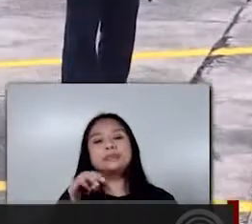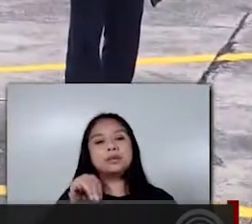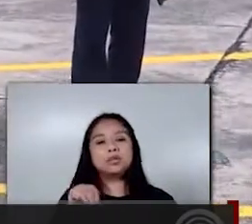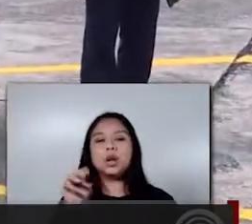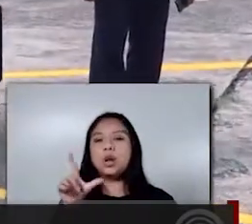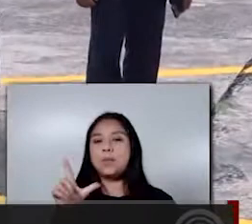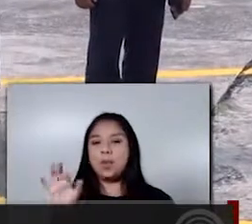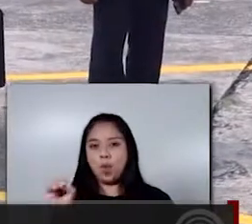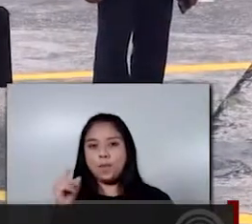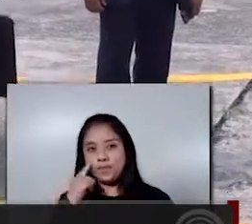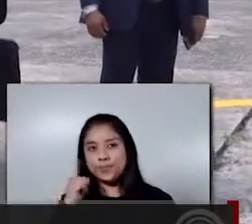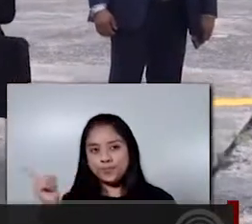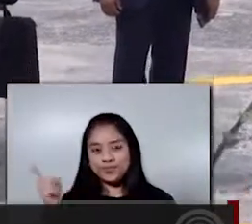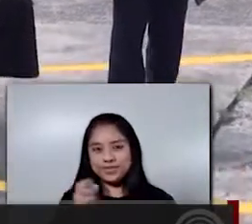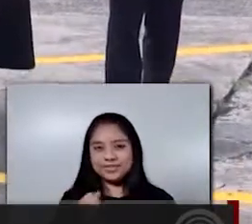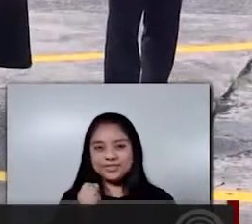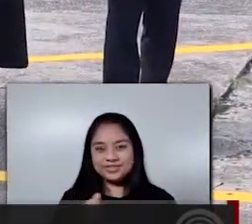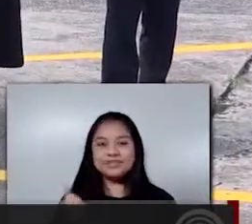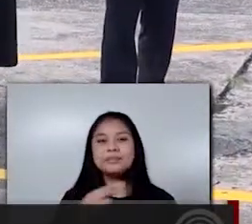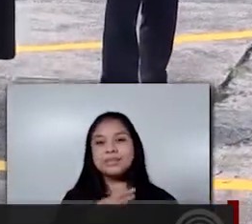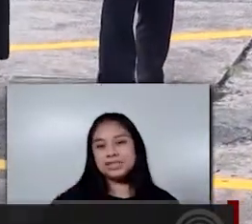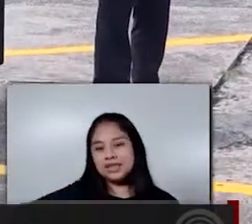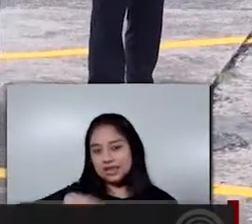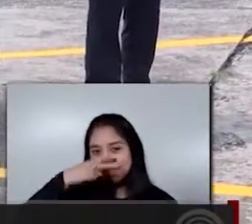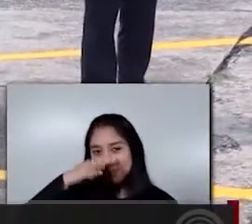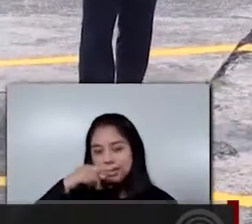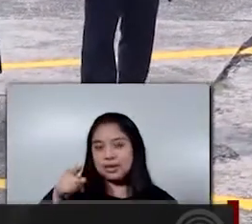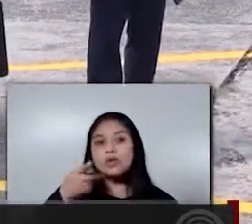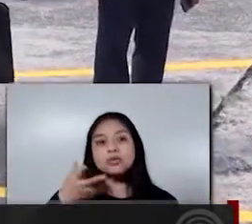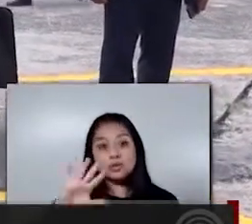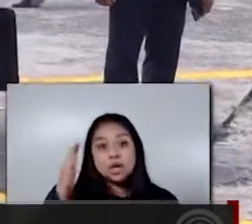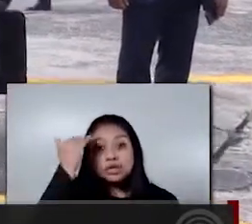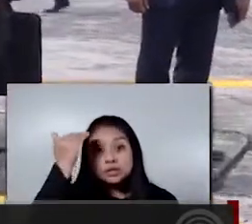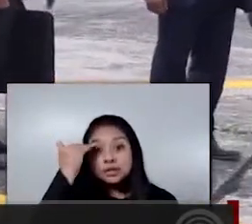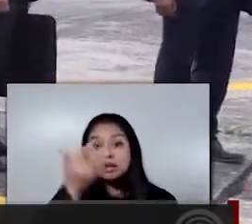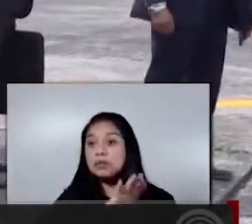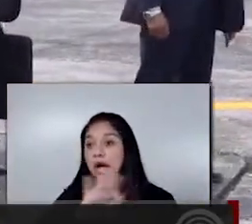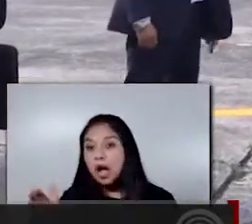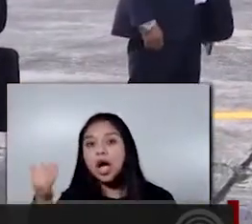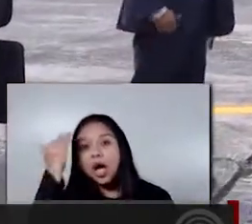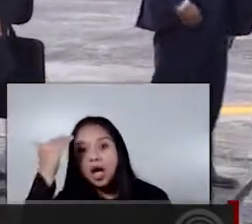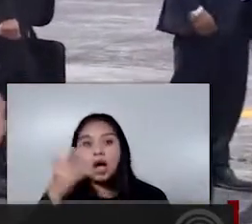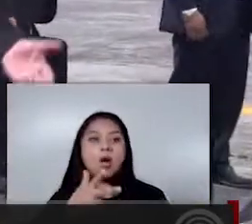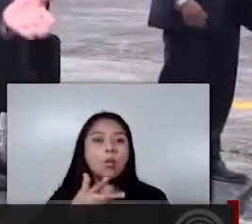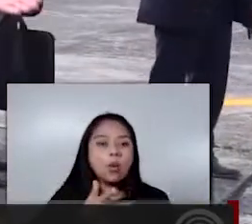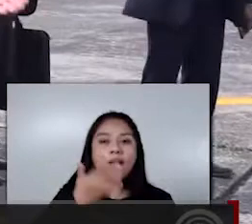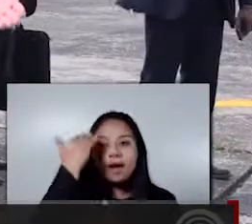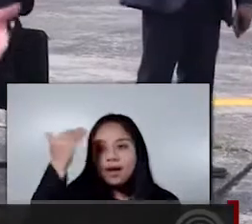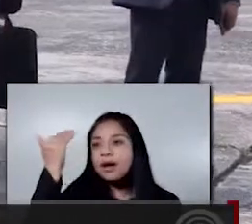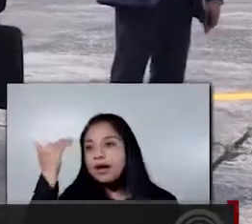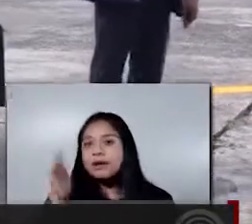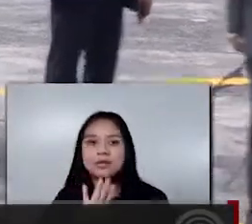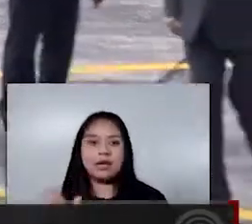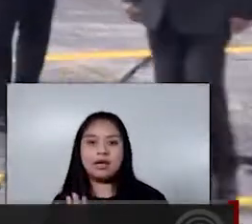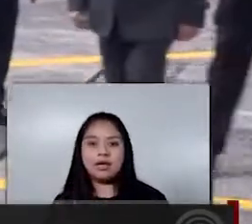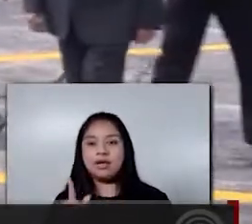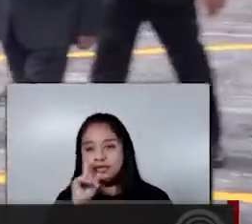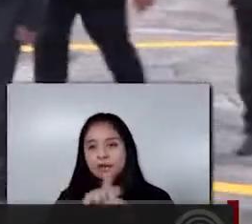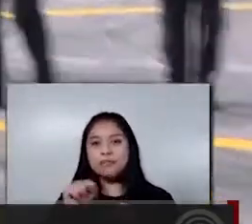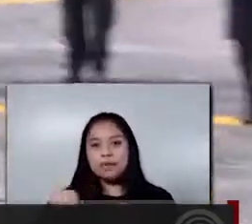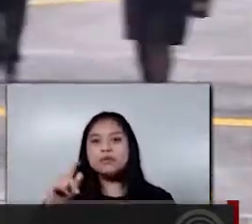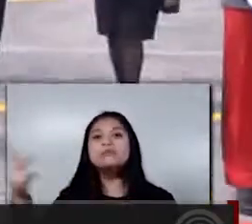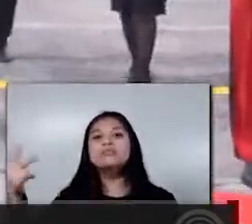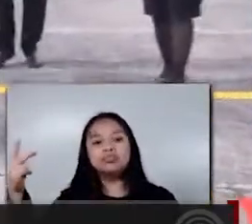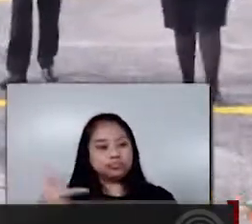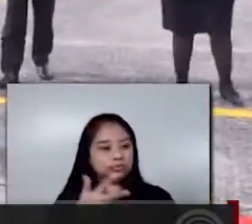por Centroamérica para discutir asuntos de seguridad fronteriza y de migración, temas que se contemplaron en la reunión con el mandatario Alejandro Yamatei.